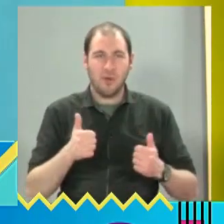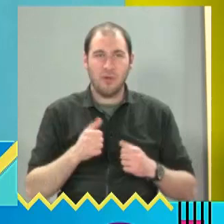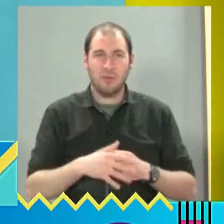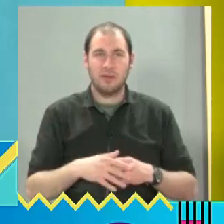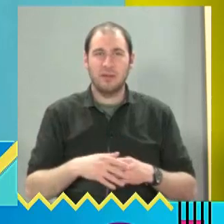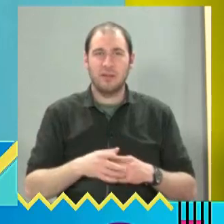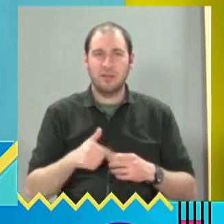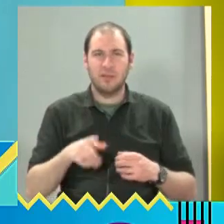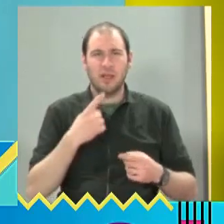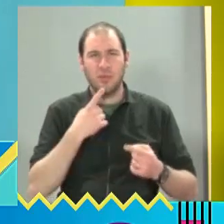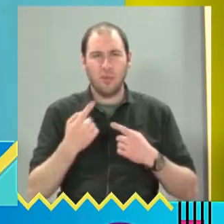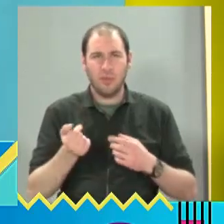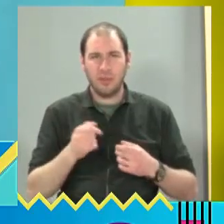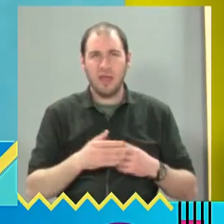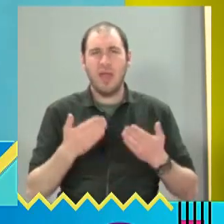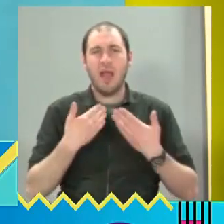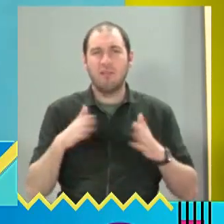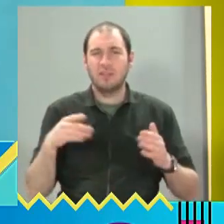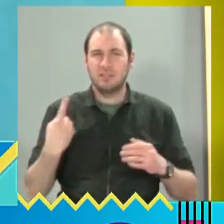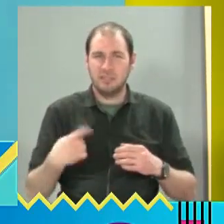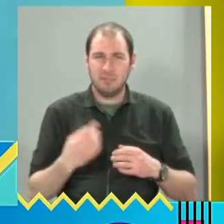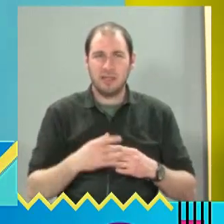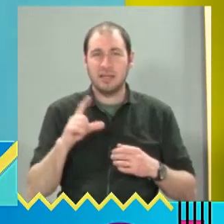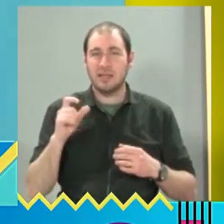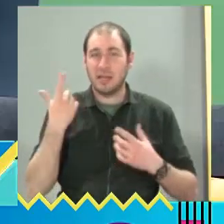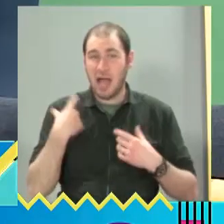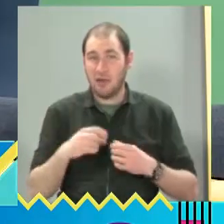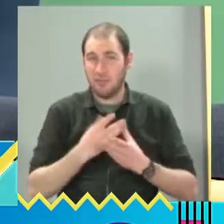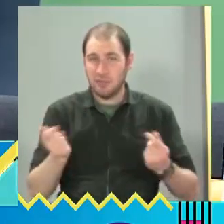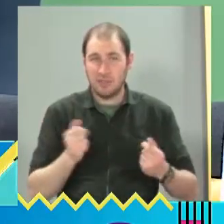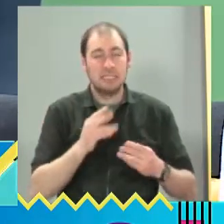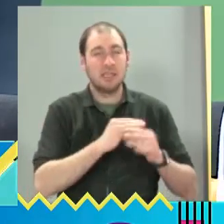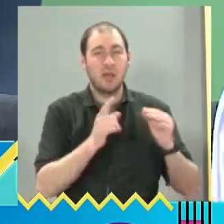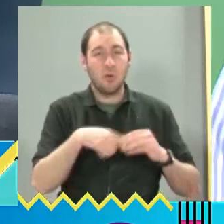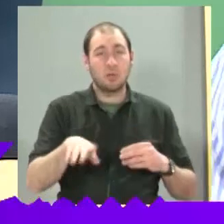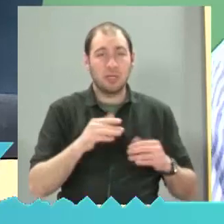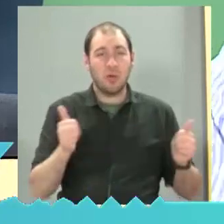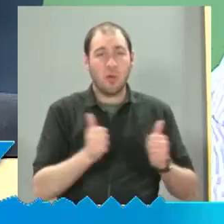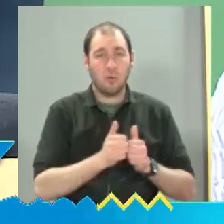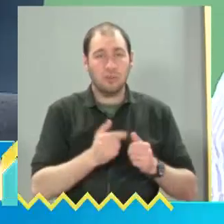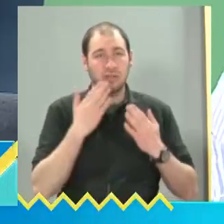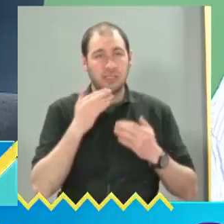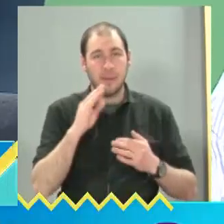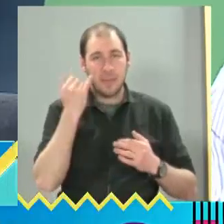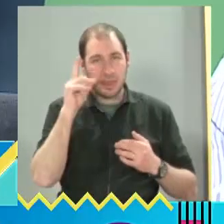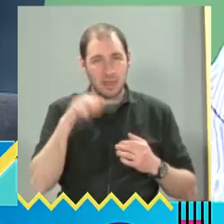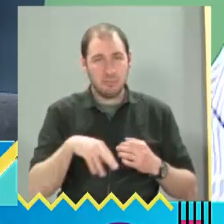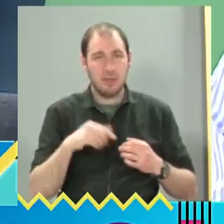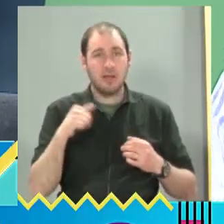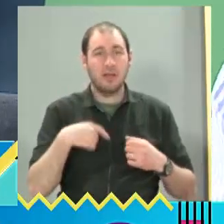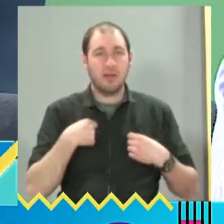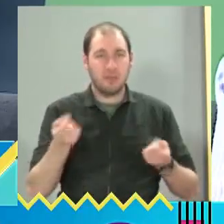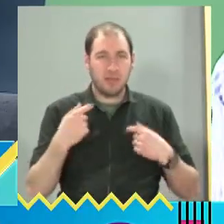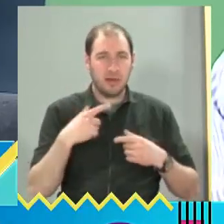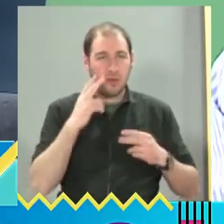para dejarnos el cuestionamiento abierto siempre. Caro, nos vamos. Bueno, saludarlos a ustedes que nos acompañaron, agradecer a Baidip que me vistió en el día de